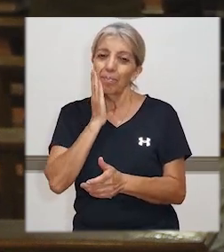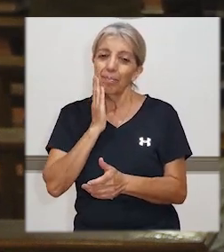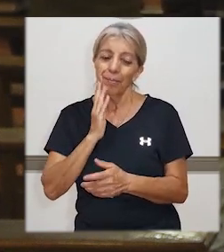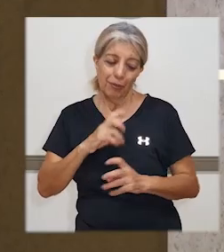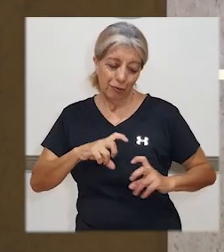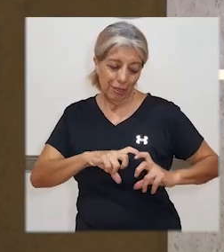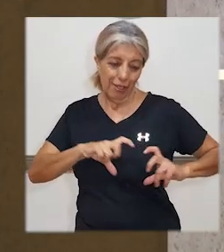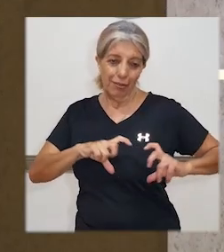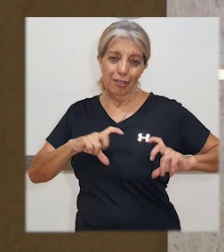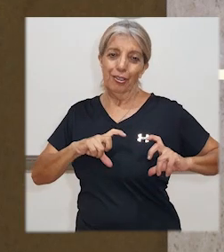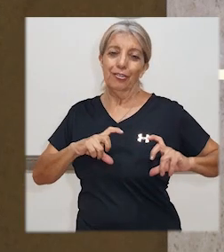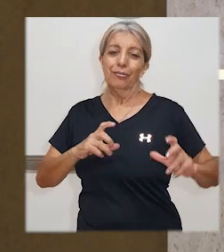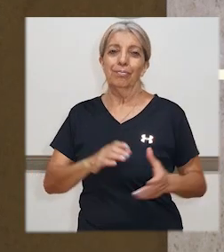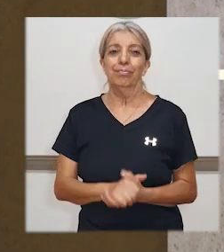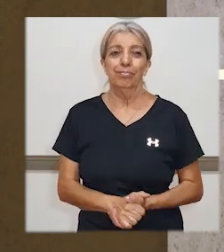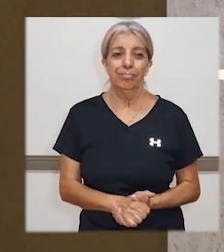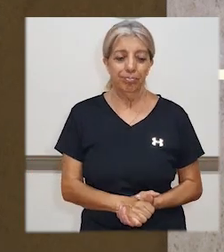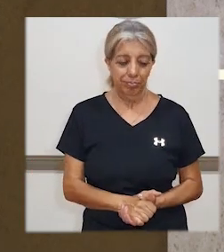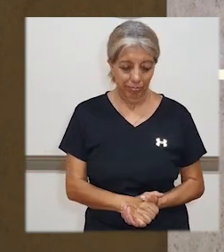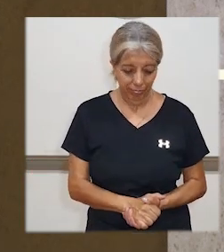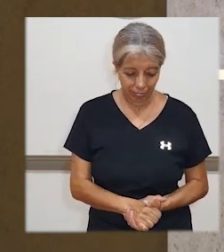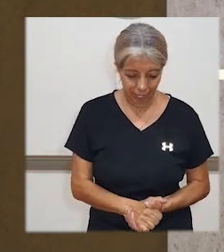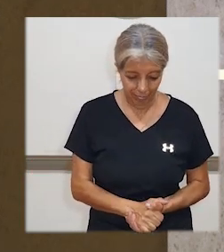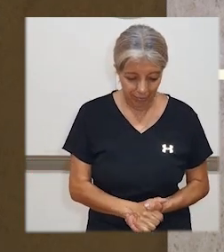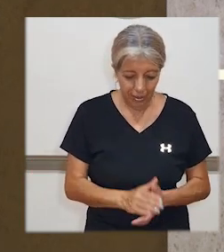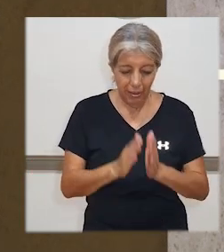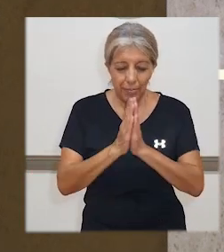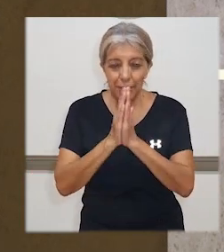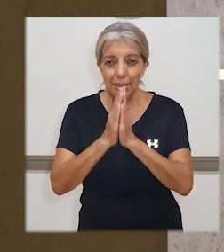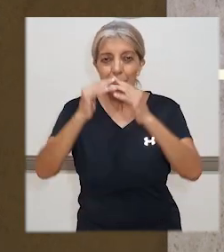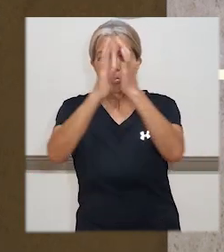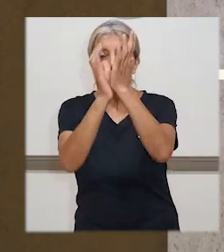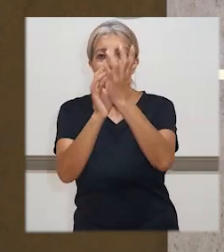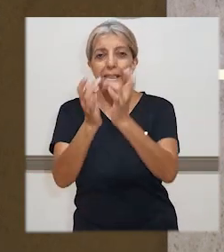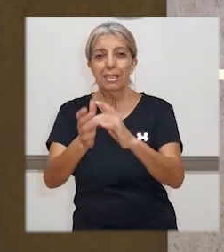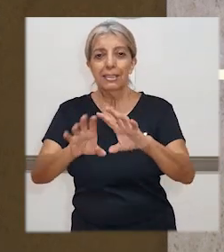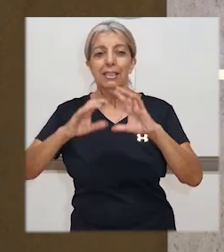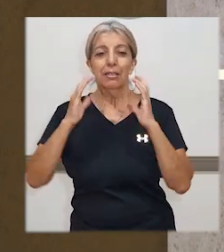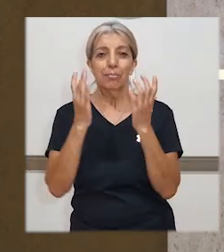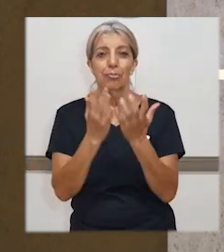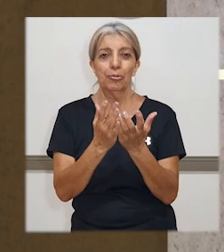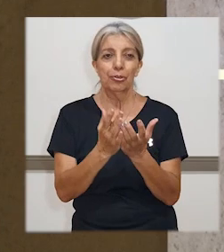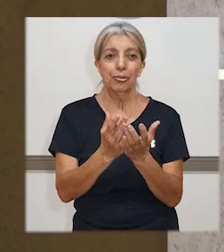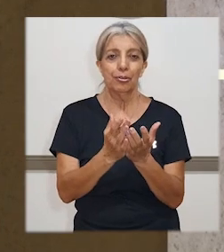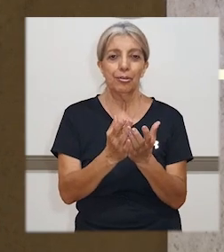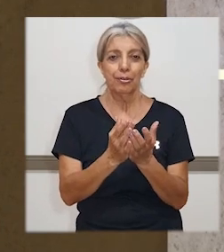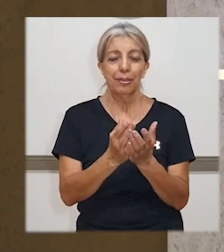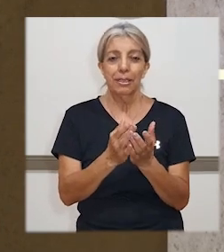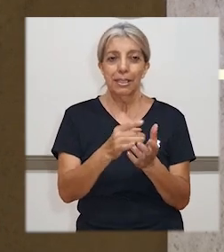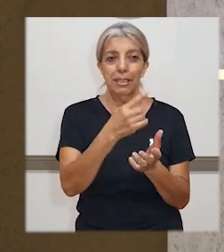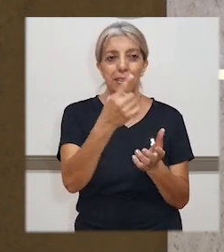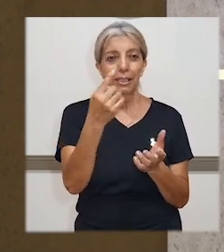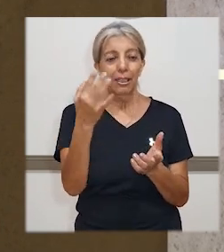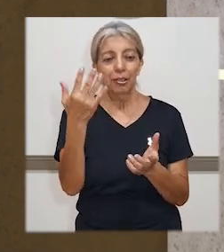corazón. Pidamos por toda la Iglesia Universal, por este tiempo pascual, para que podamos anunciar con